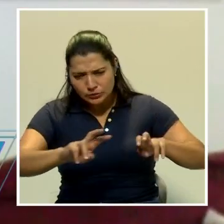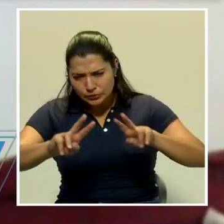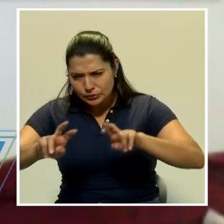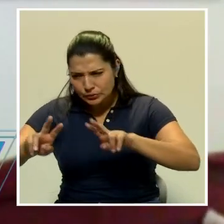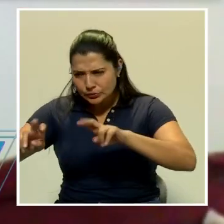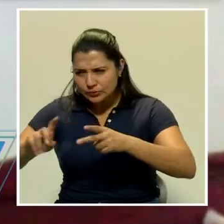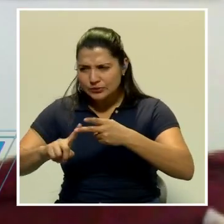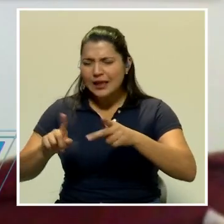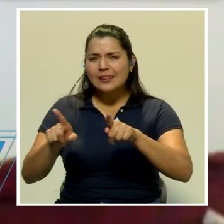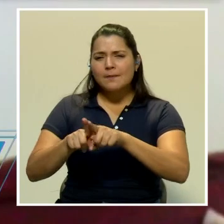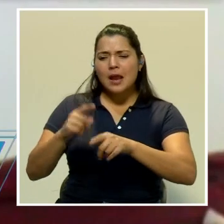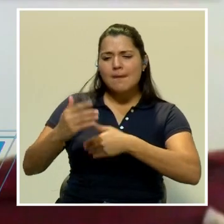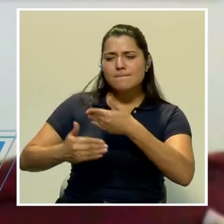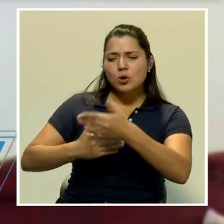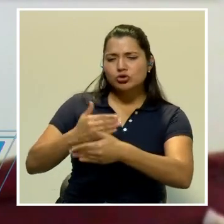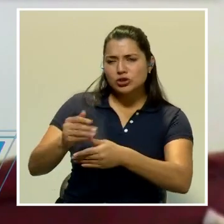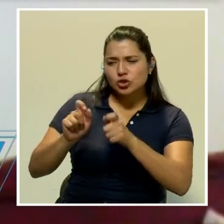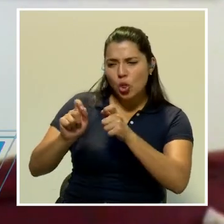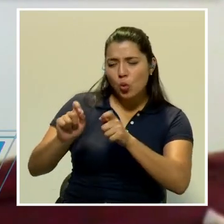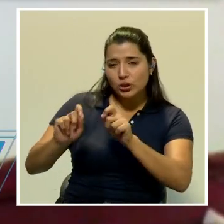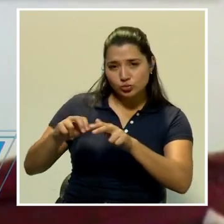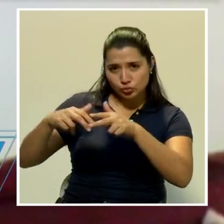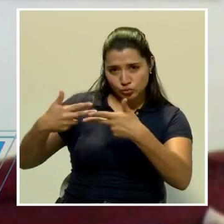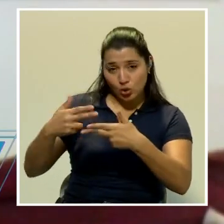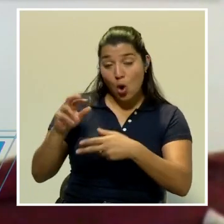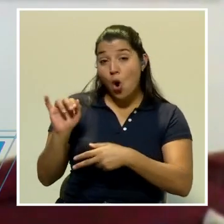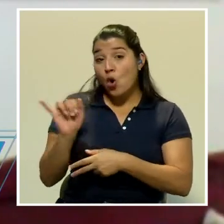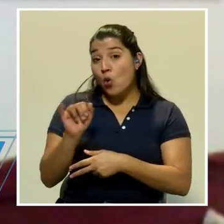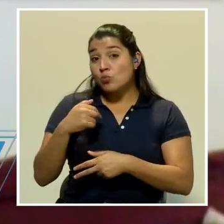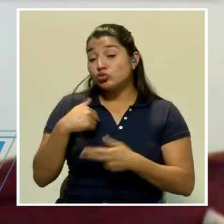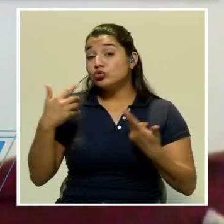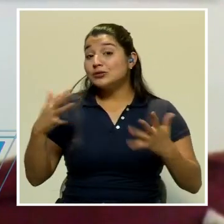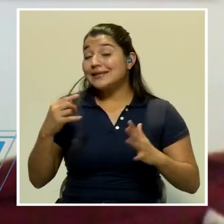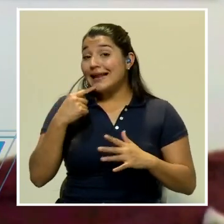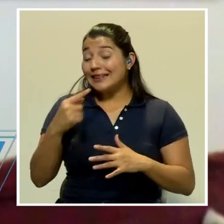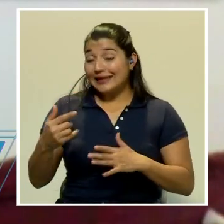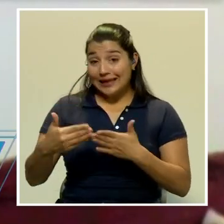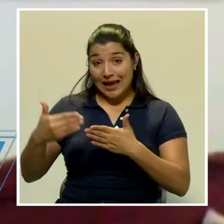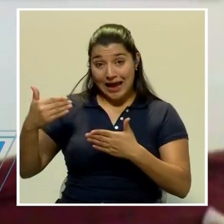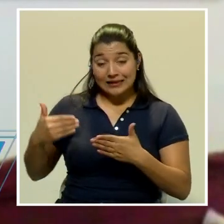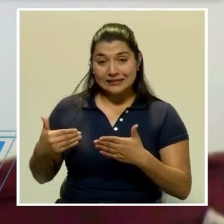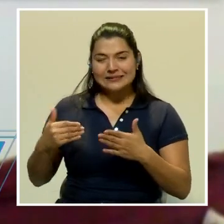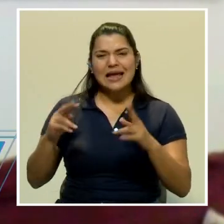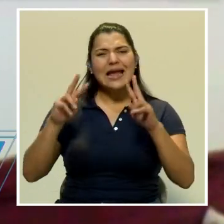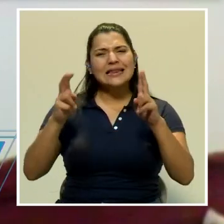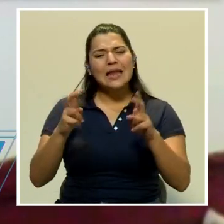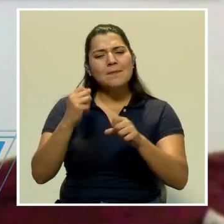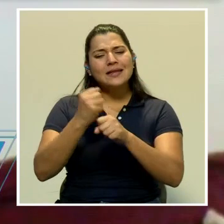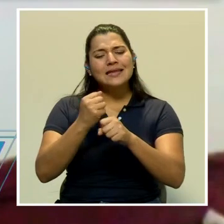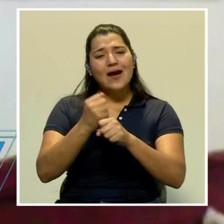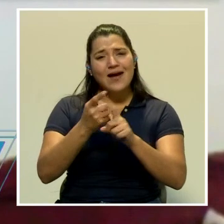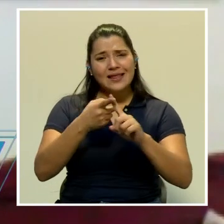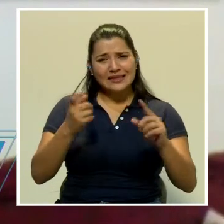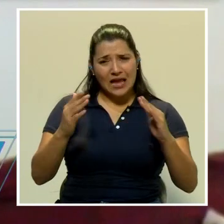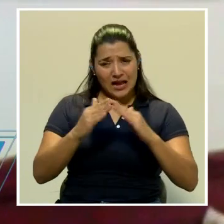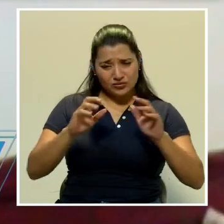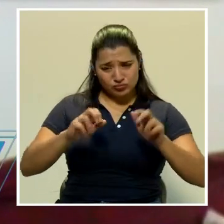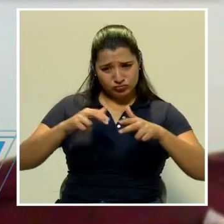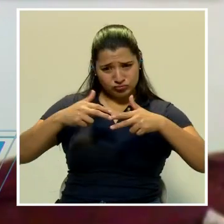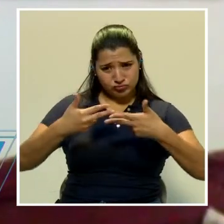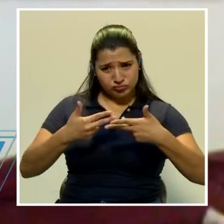educación a distancia. Como le decía anteriormente, don Ernesto, el tema de la virtualidad, la educación a